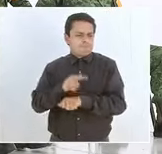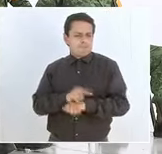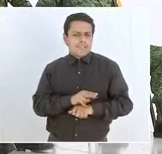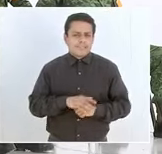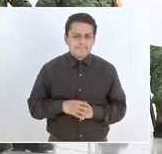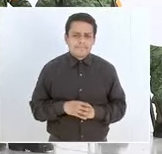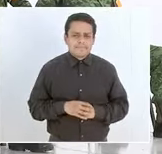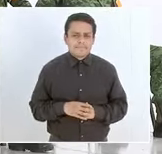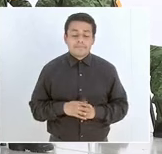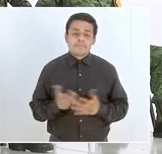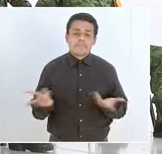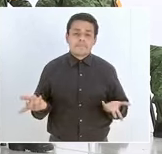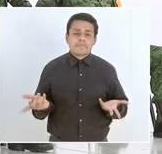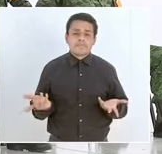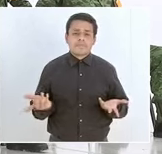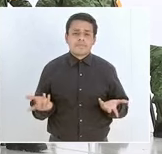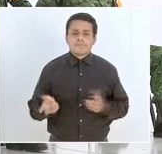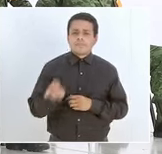Y no solo